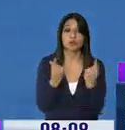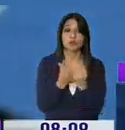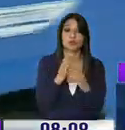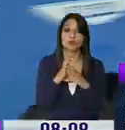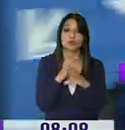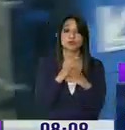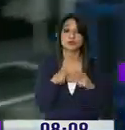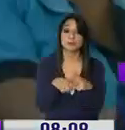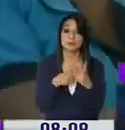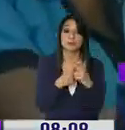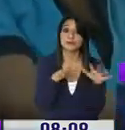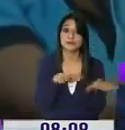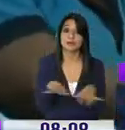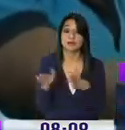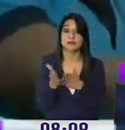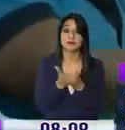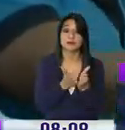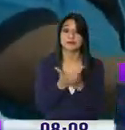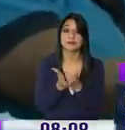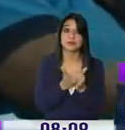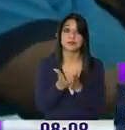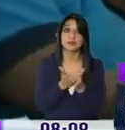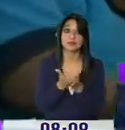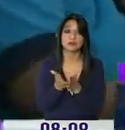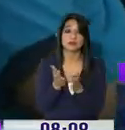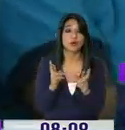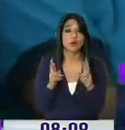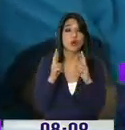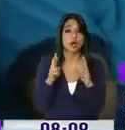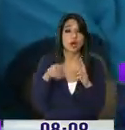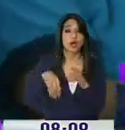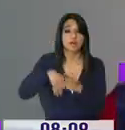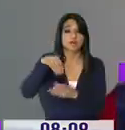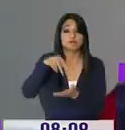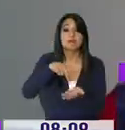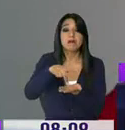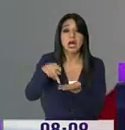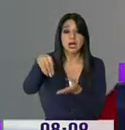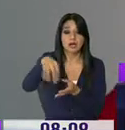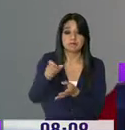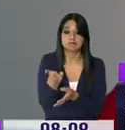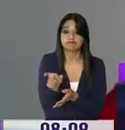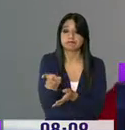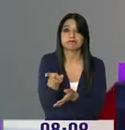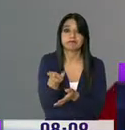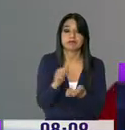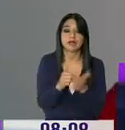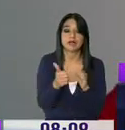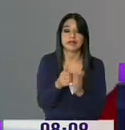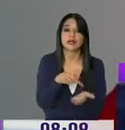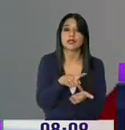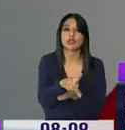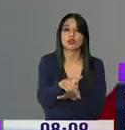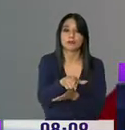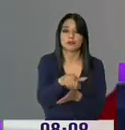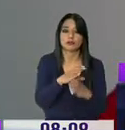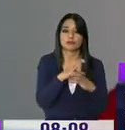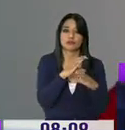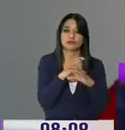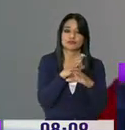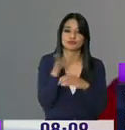retome su servicio, el sistema de recaudo electrónico esté implementado. Se pagará por kilómetro recorrido, los señores